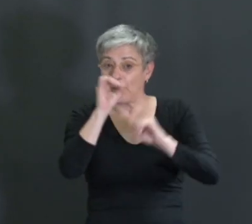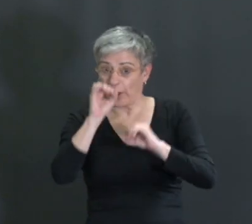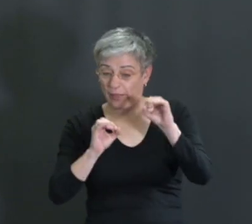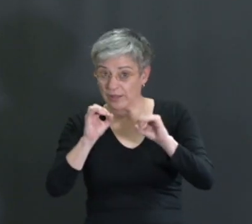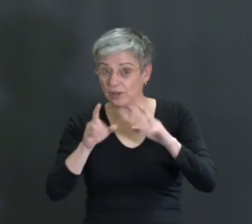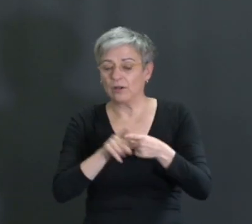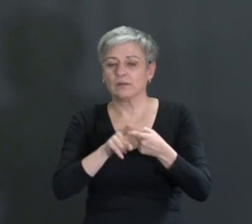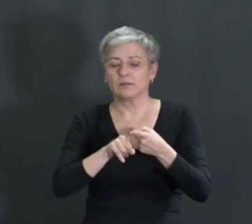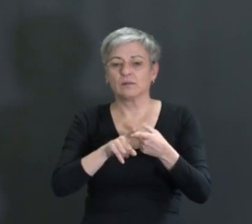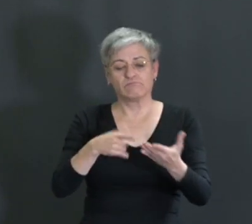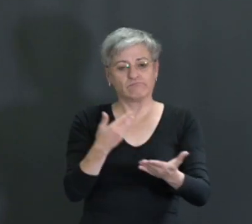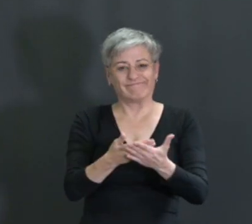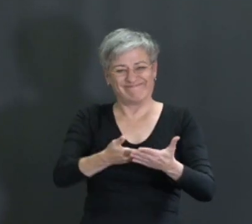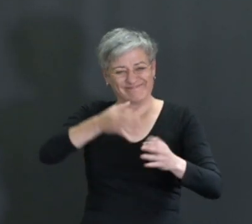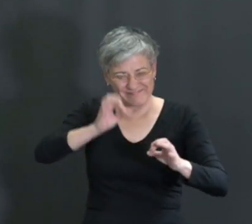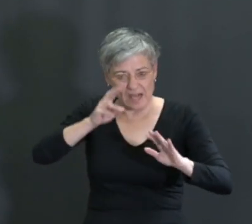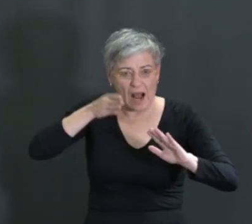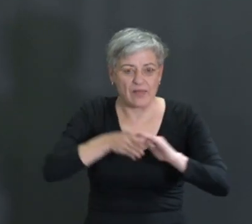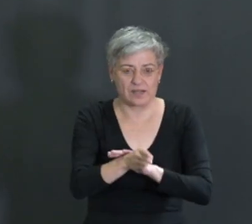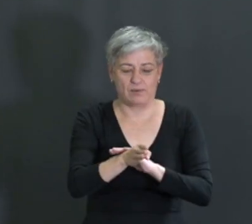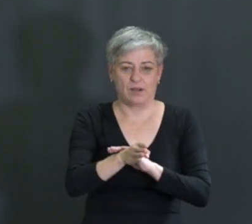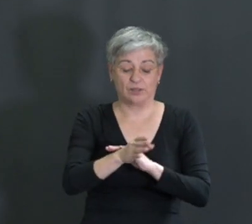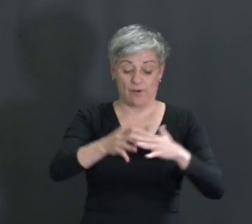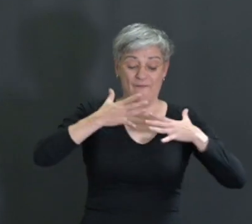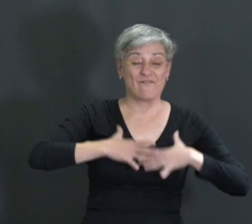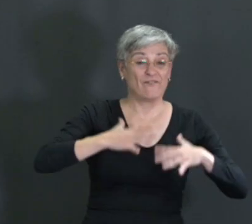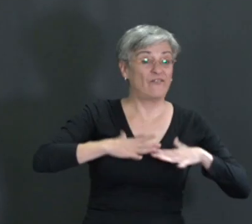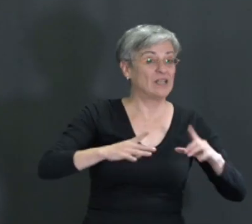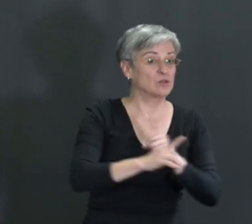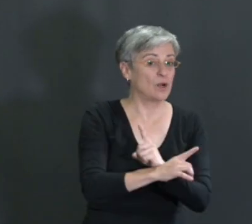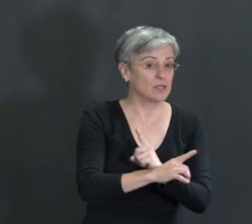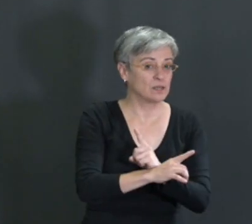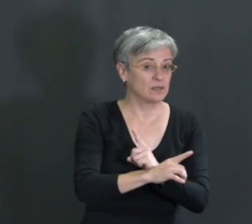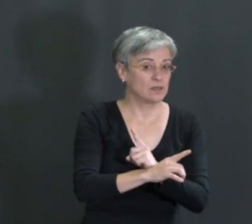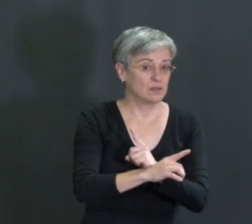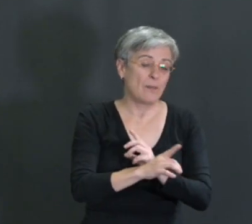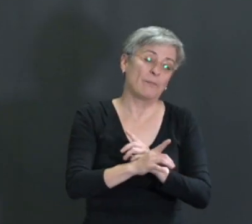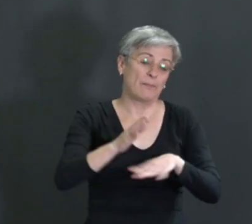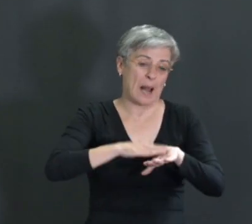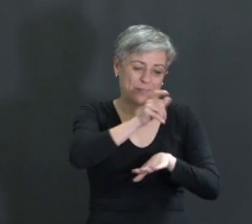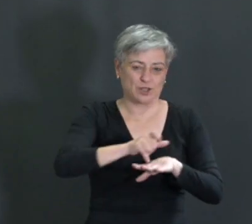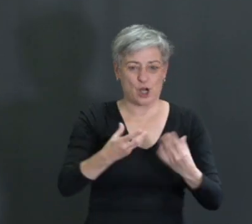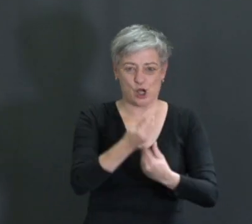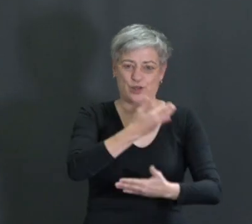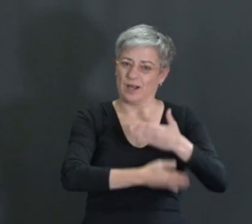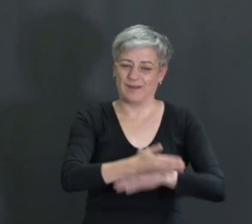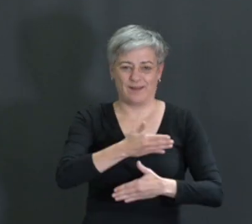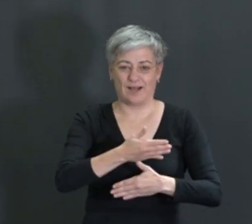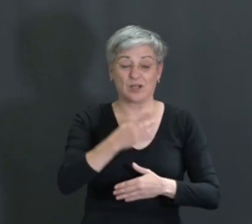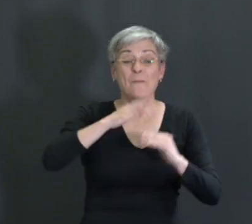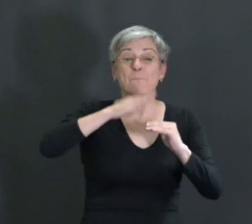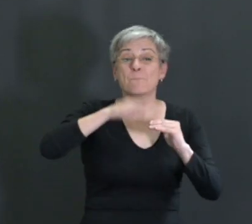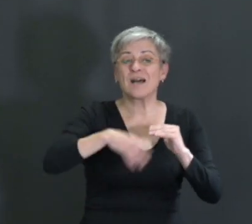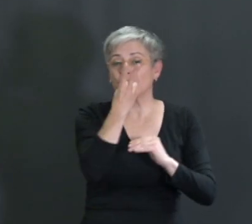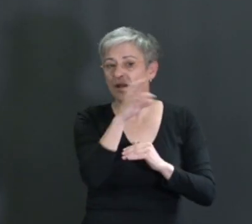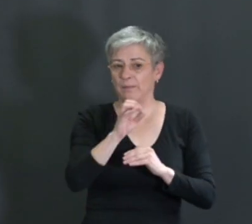de instalaciones deportivas son accesibles, sus vestuarios son accesibles para personas con discapacidad. Menos